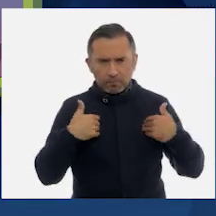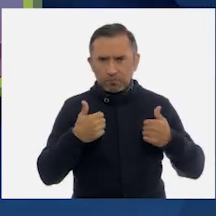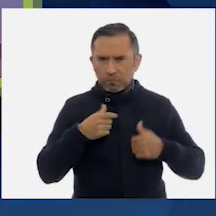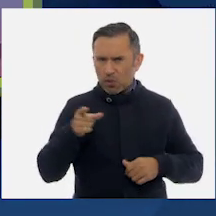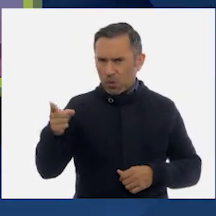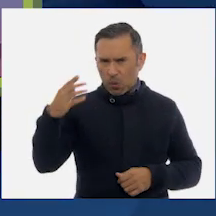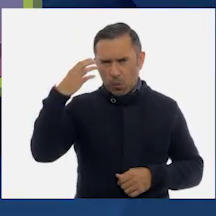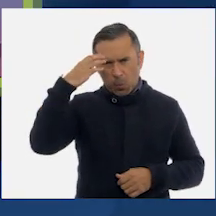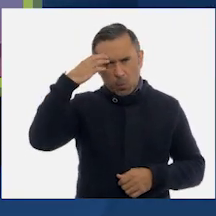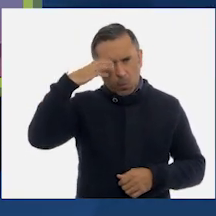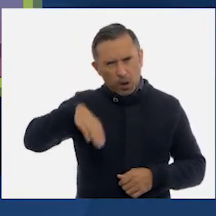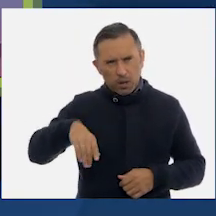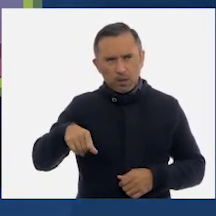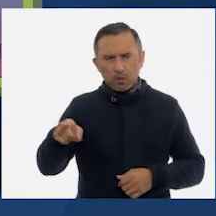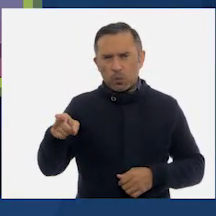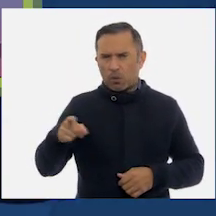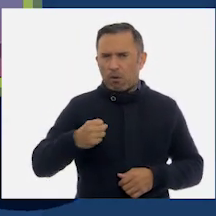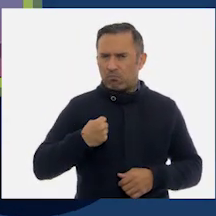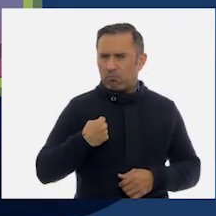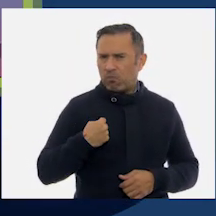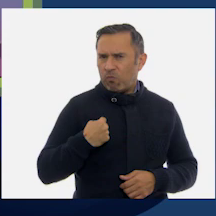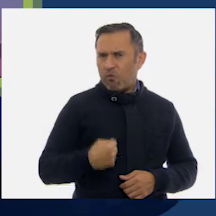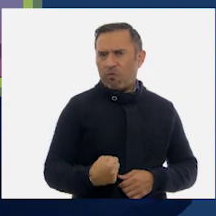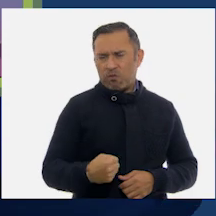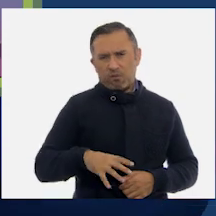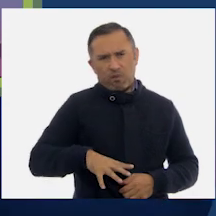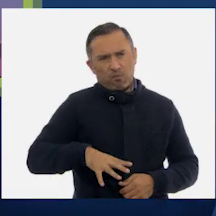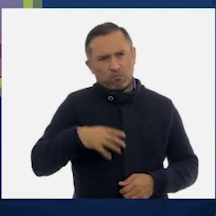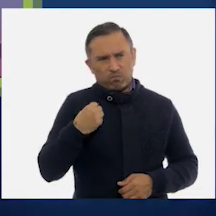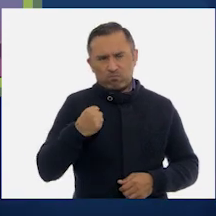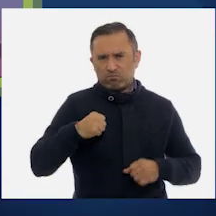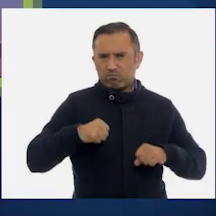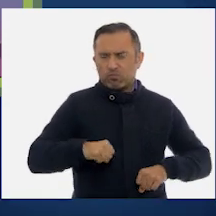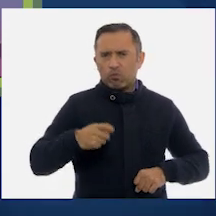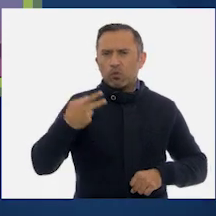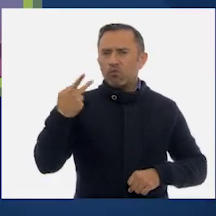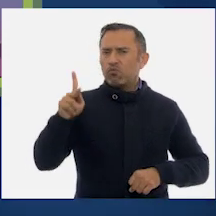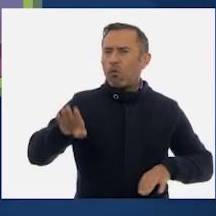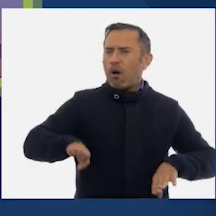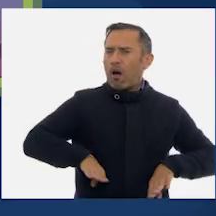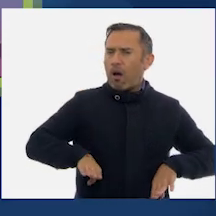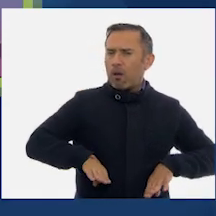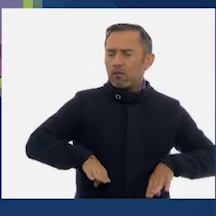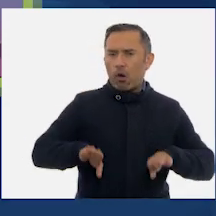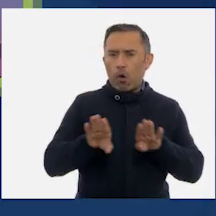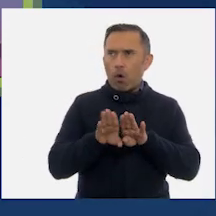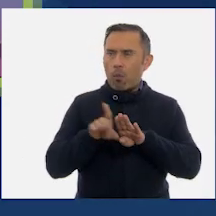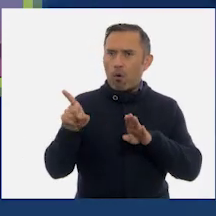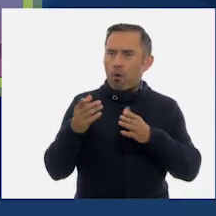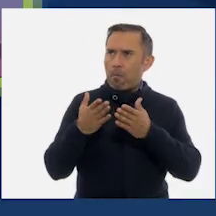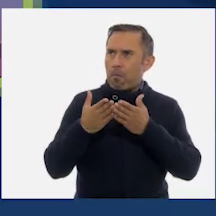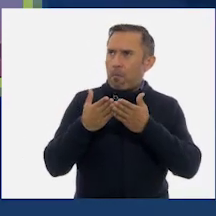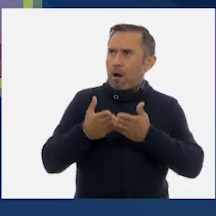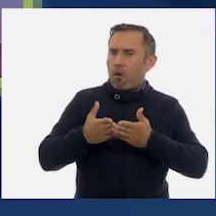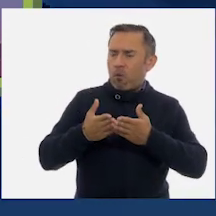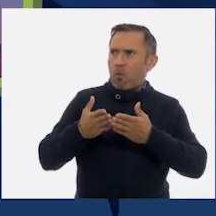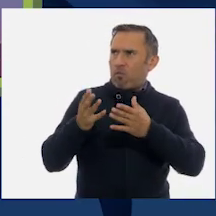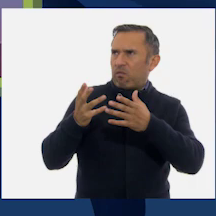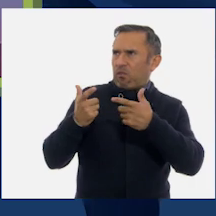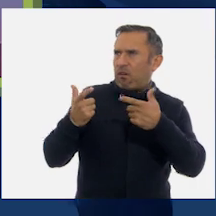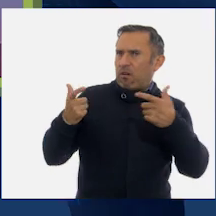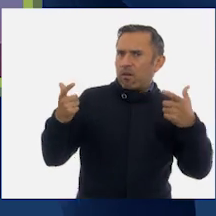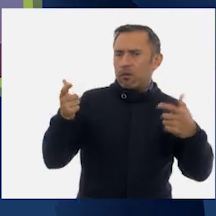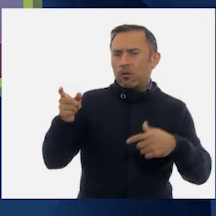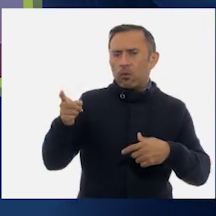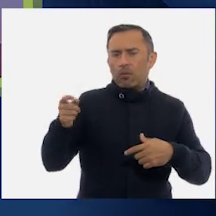brutalidad, dominante hasta la posición absoluta. Su personalidad es como la proa de un barco. Divide el oleaje de las pasiones,